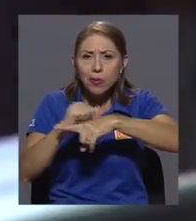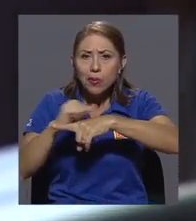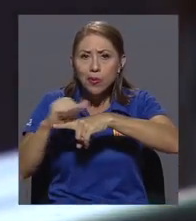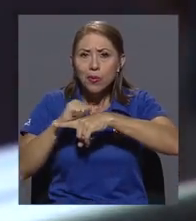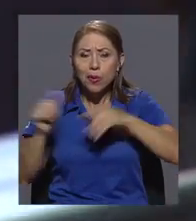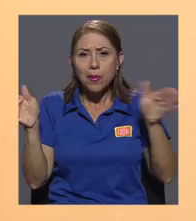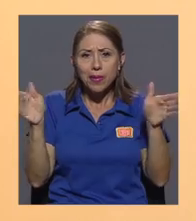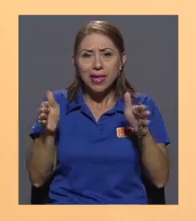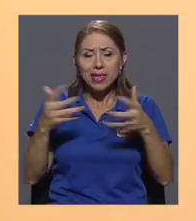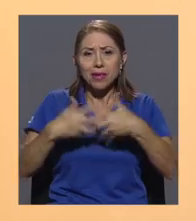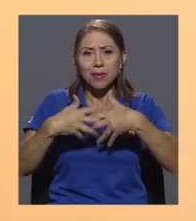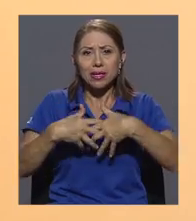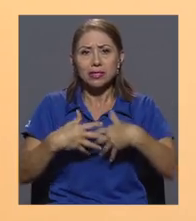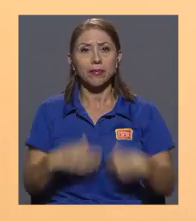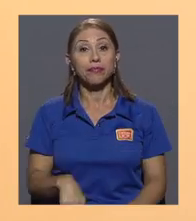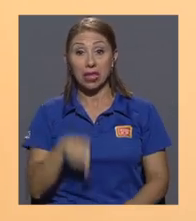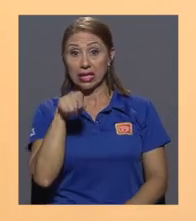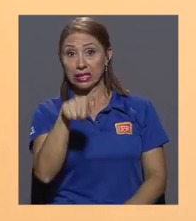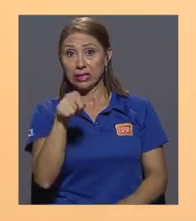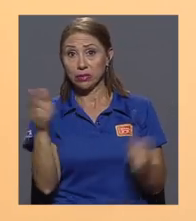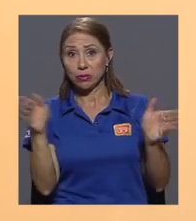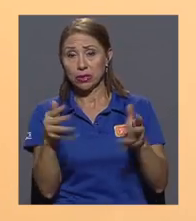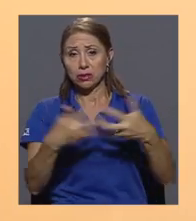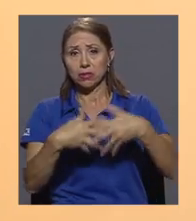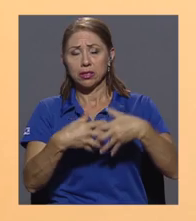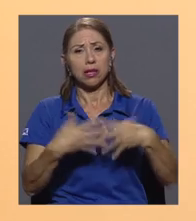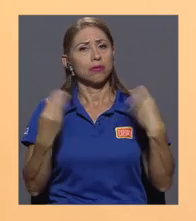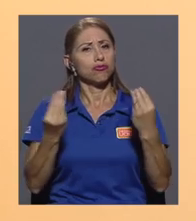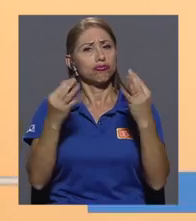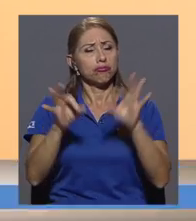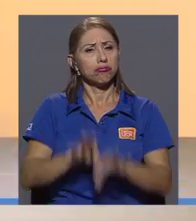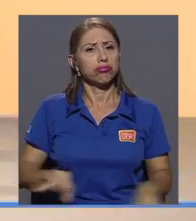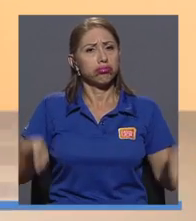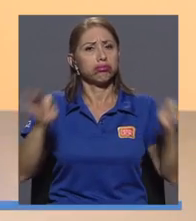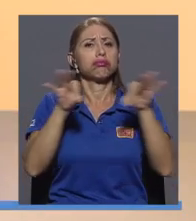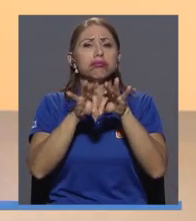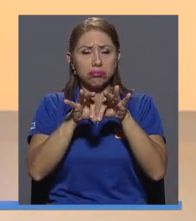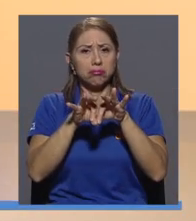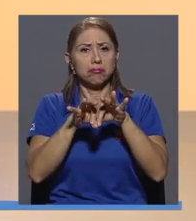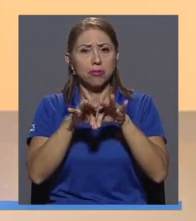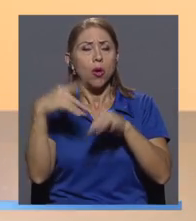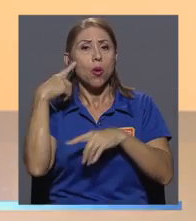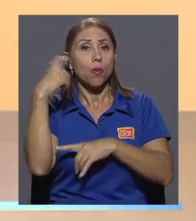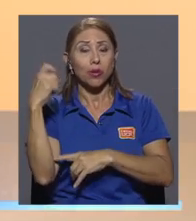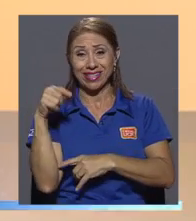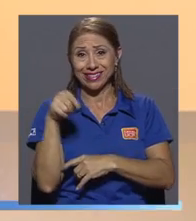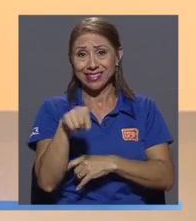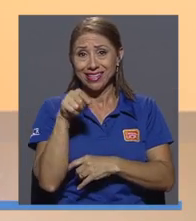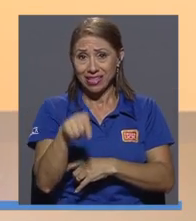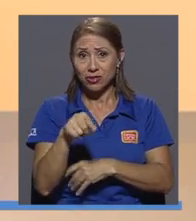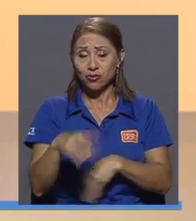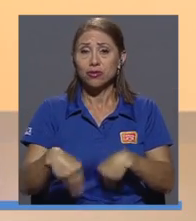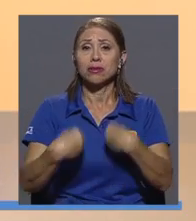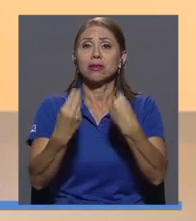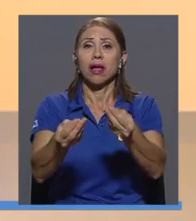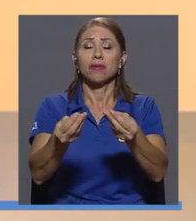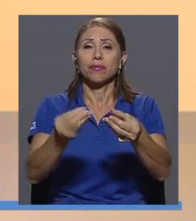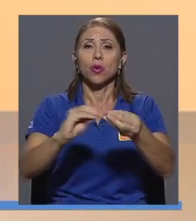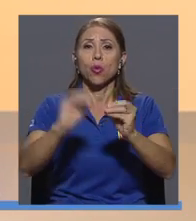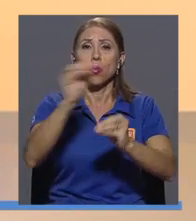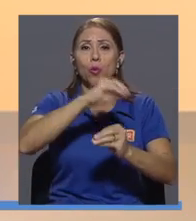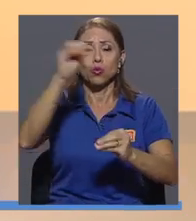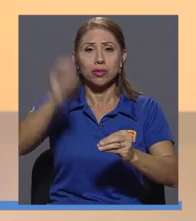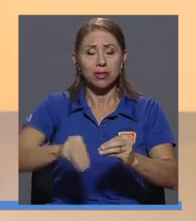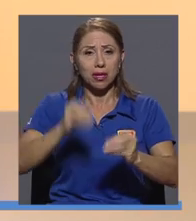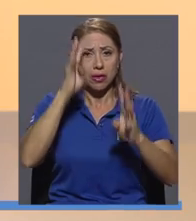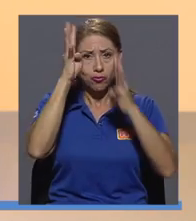este sector es de gran importancia porque en la pequeña empresa genera una profesión importante de la innovación